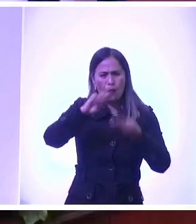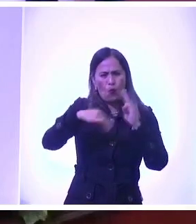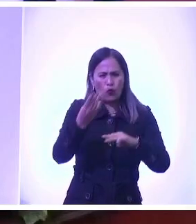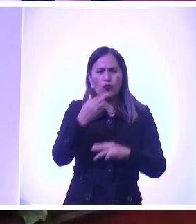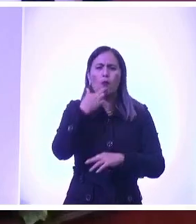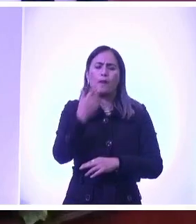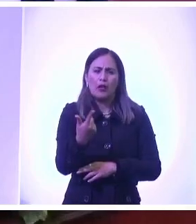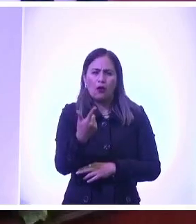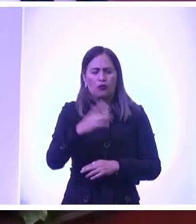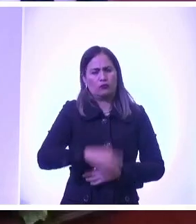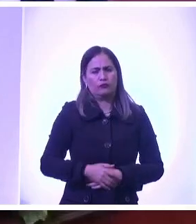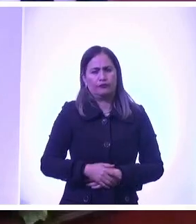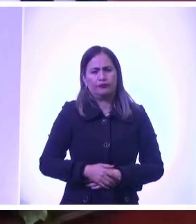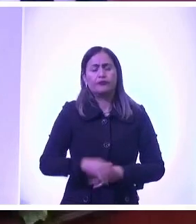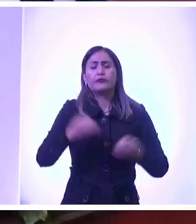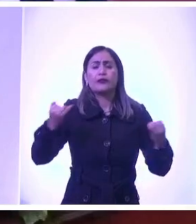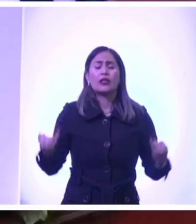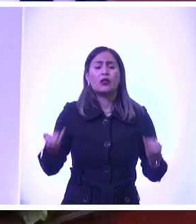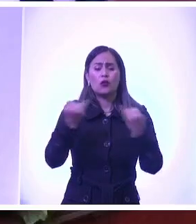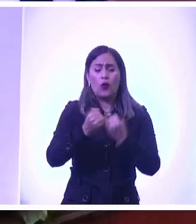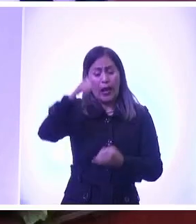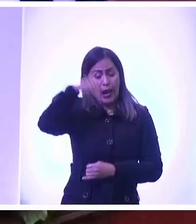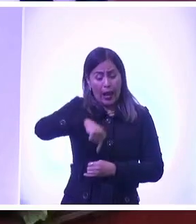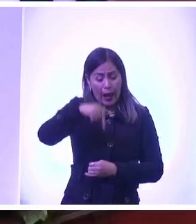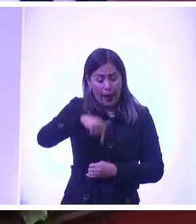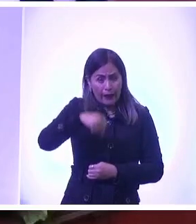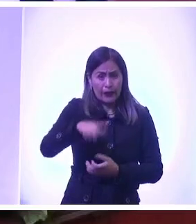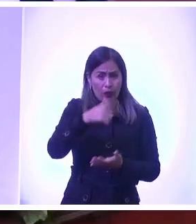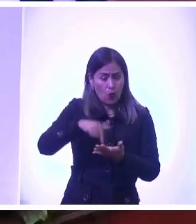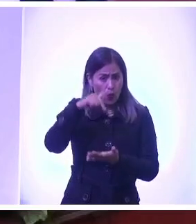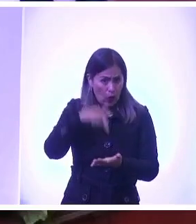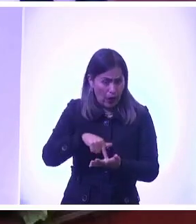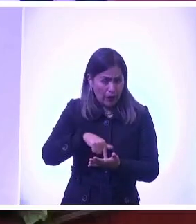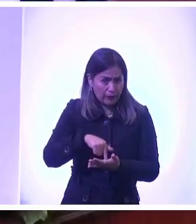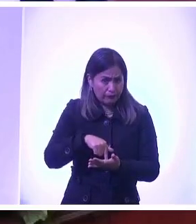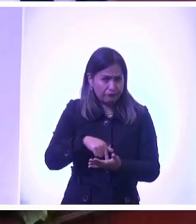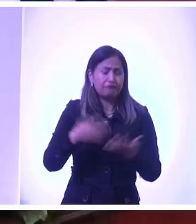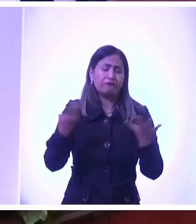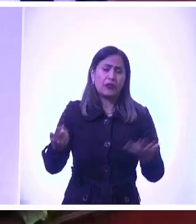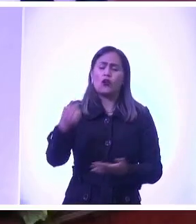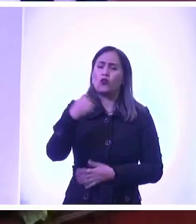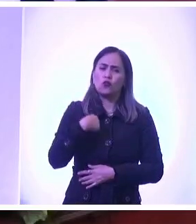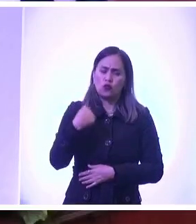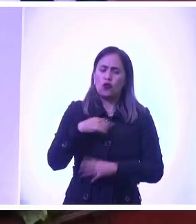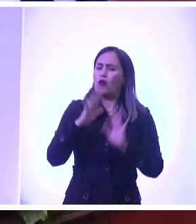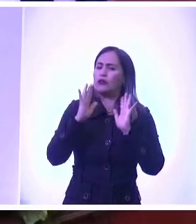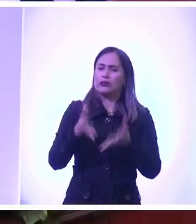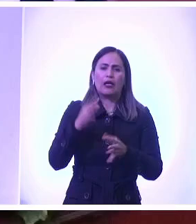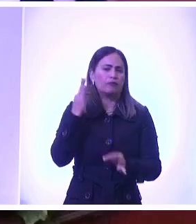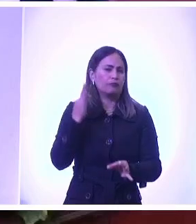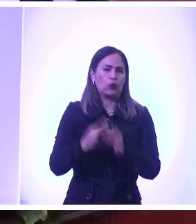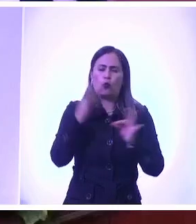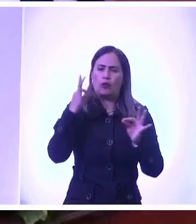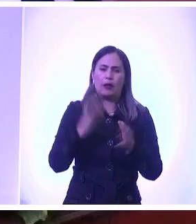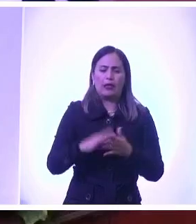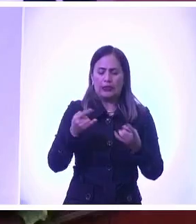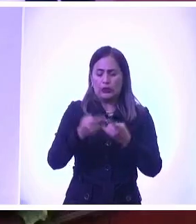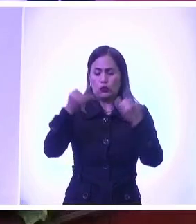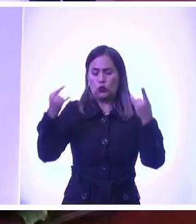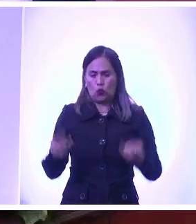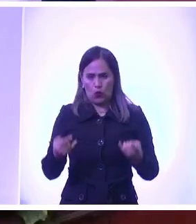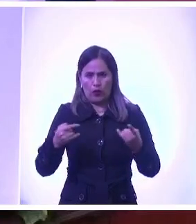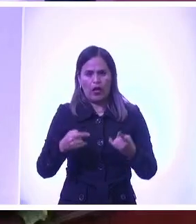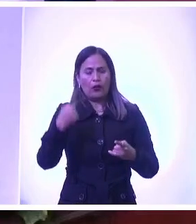encontramos y para que estando en este lugar en este recinto podamos decir hice mi parte en la historia para construir un